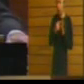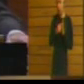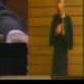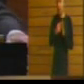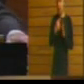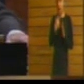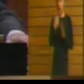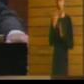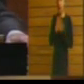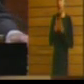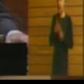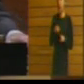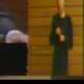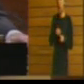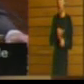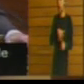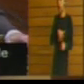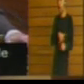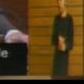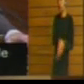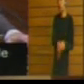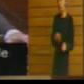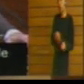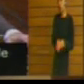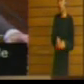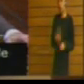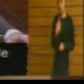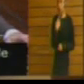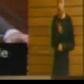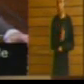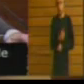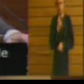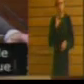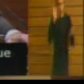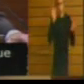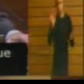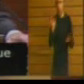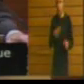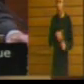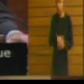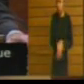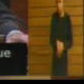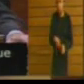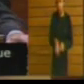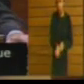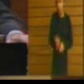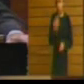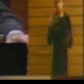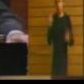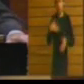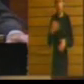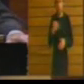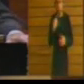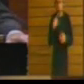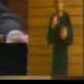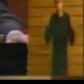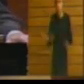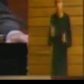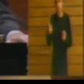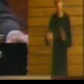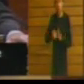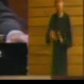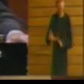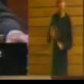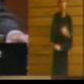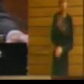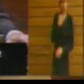hablamos de que no haya influencias. Por supuesto que no tiene que haber influencias en una campaña de preinscripción escolar, ni de otros departamentos